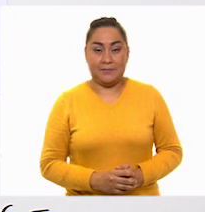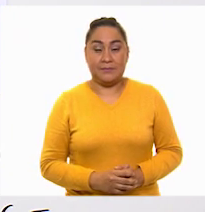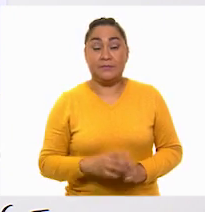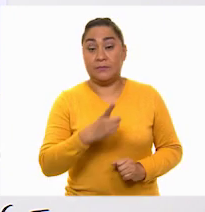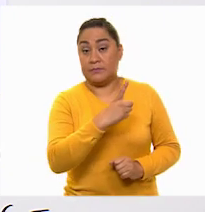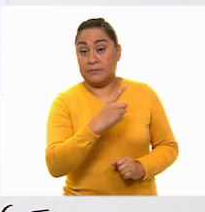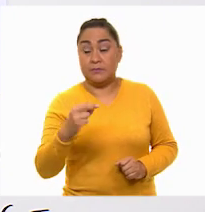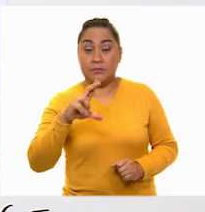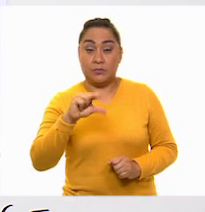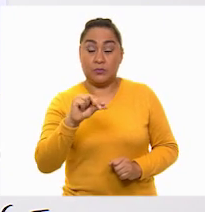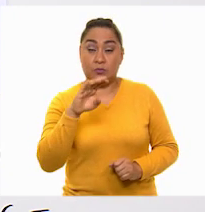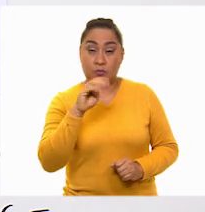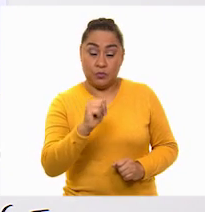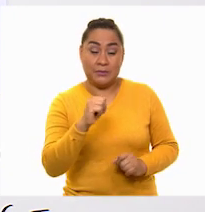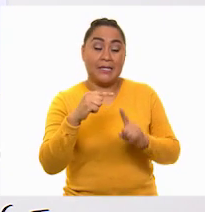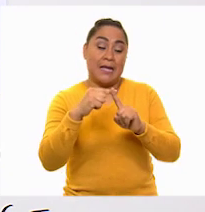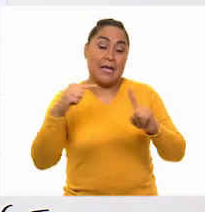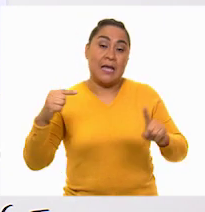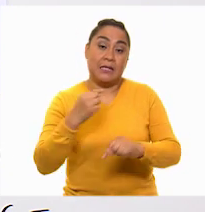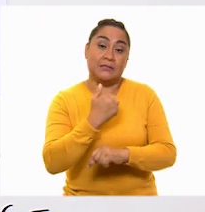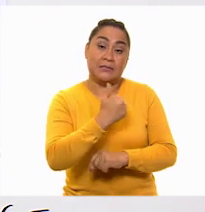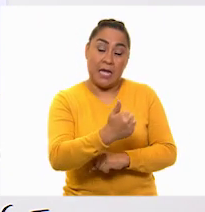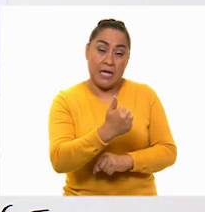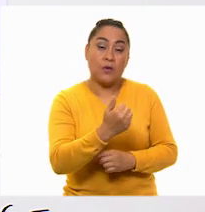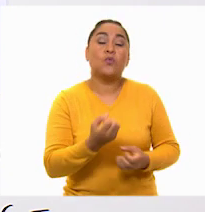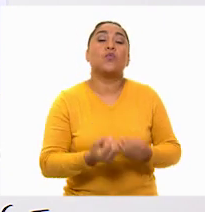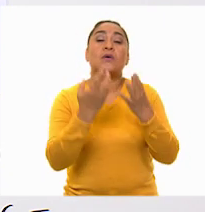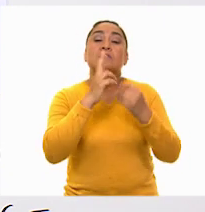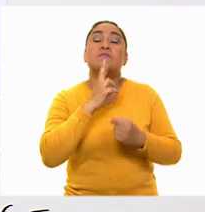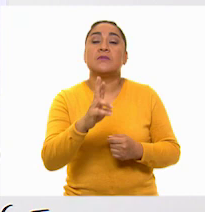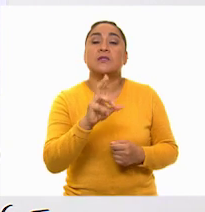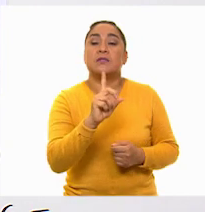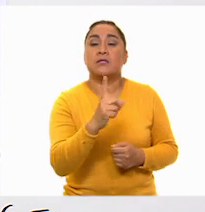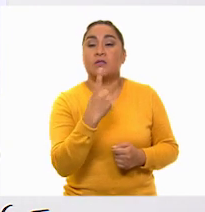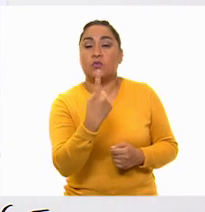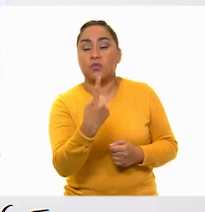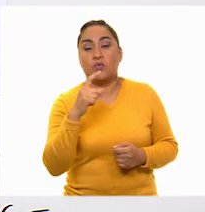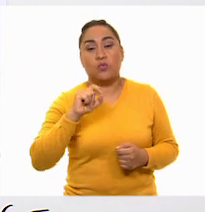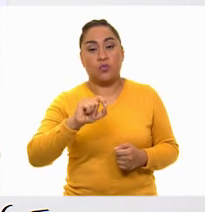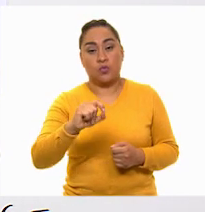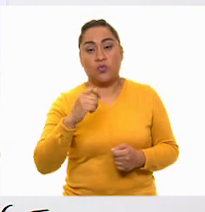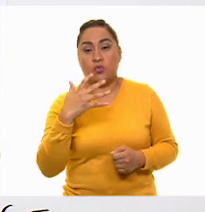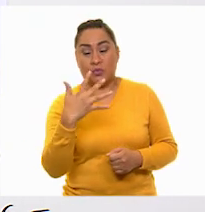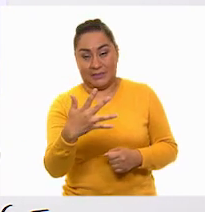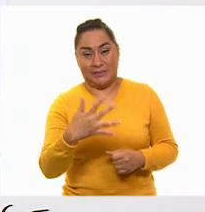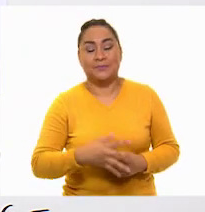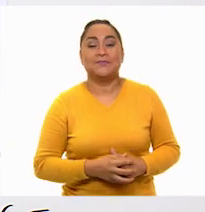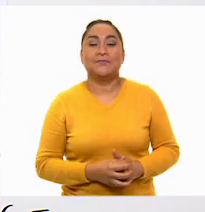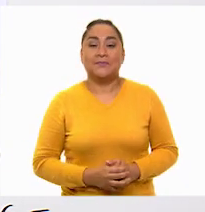31.13. 189 entre 6 nos da 31.5.